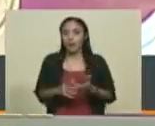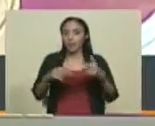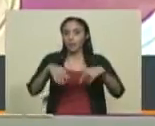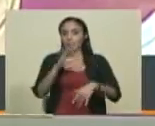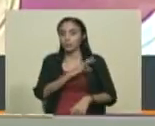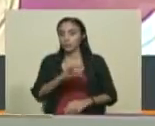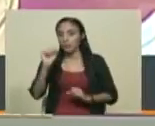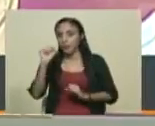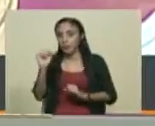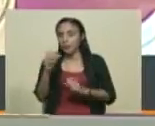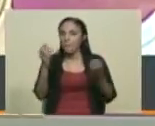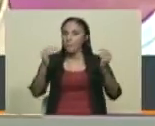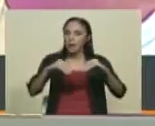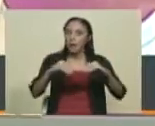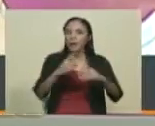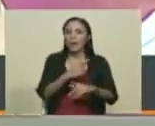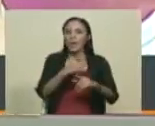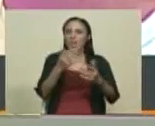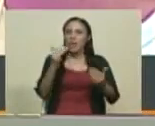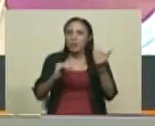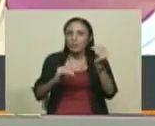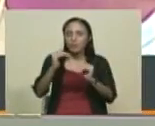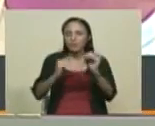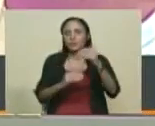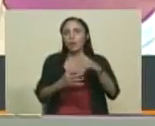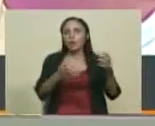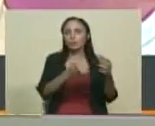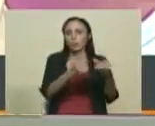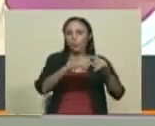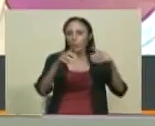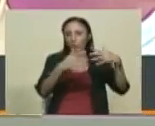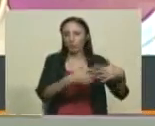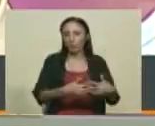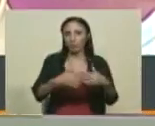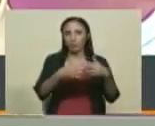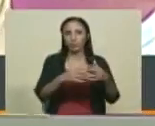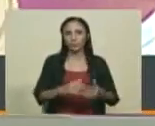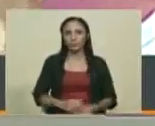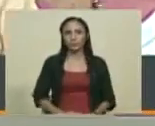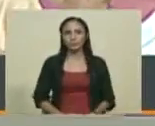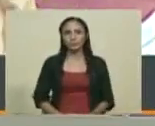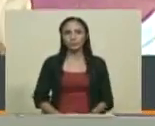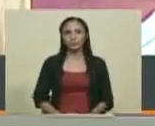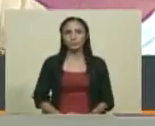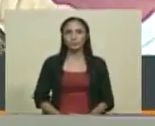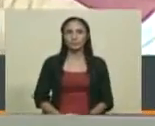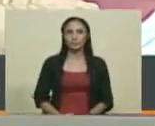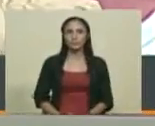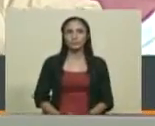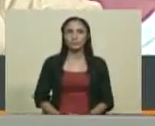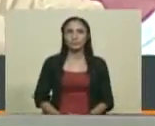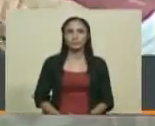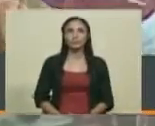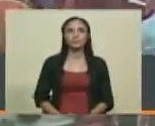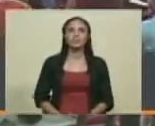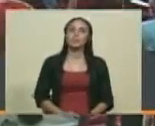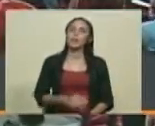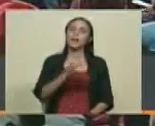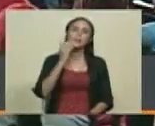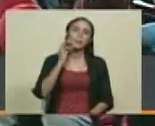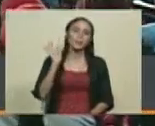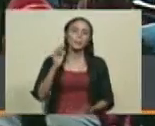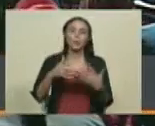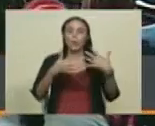socialismo. Si PDVSA fuera de un apellidote, Maduro Company,